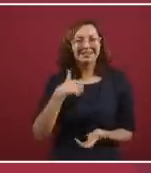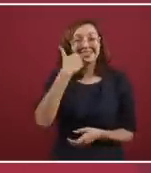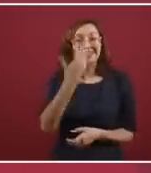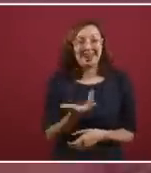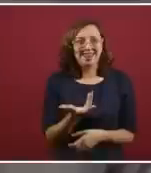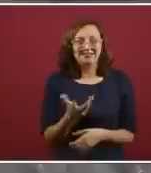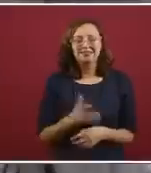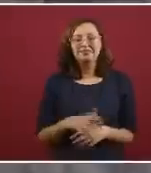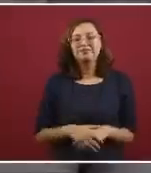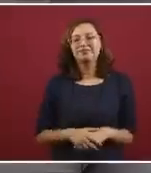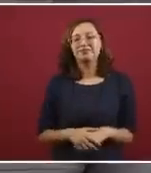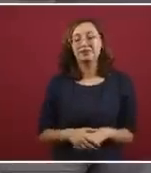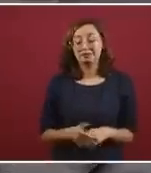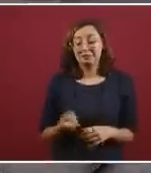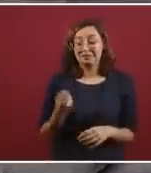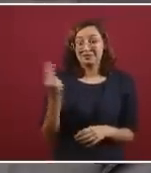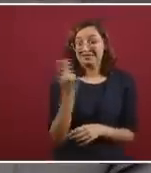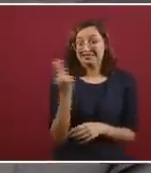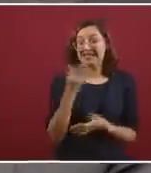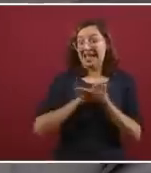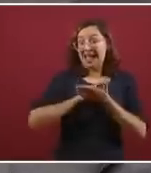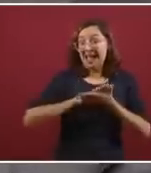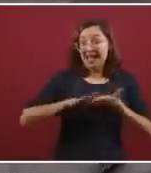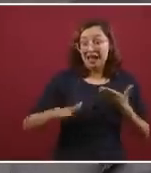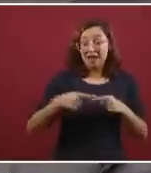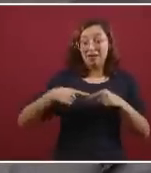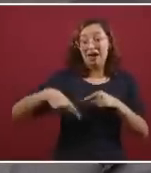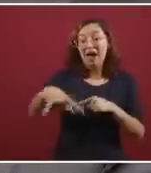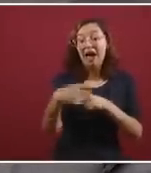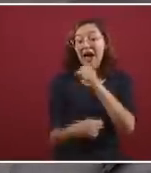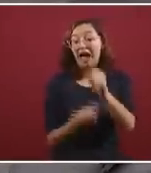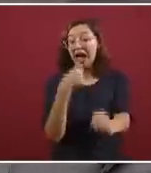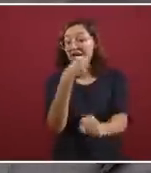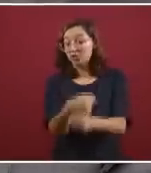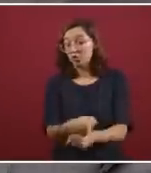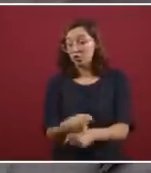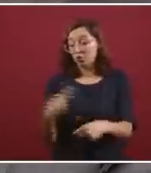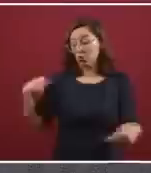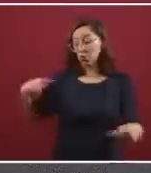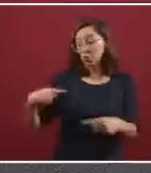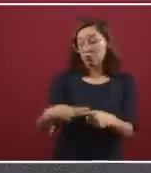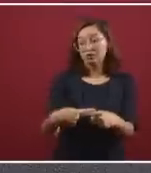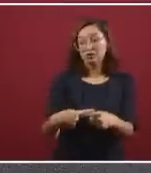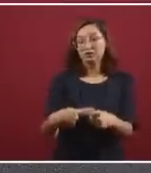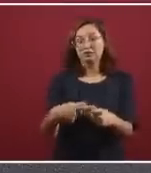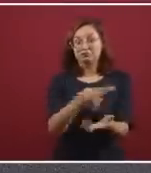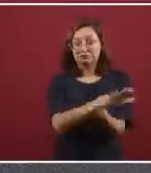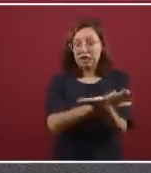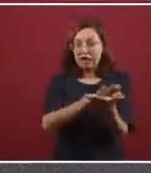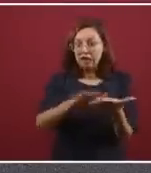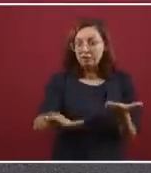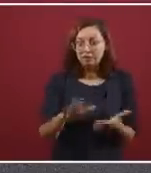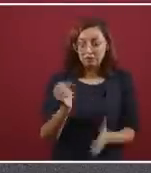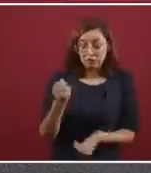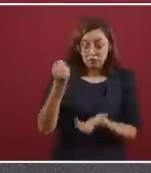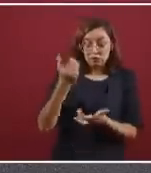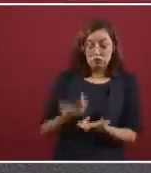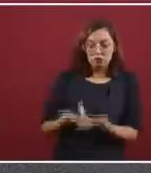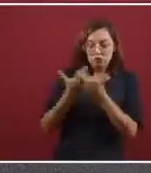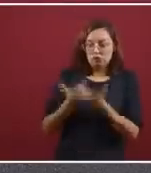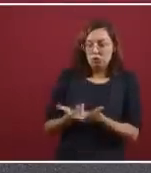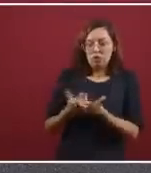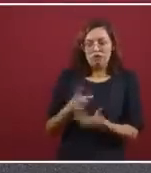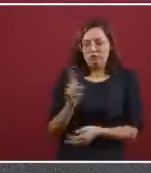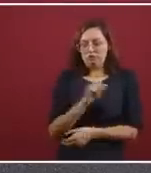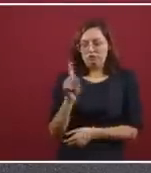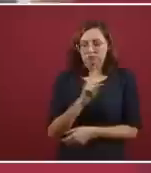este se termine el fin de año sin subejercicios empiezan las